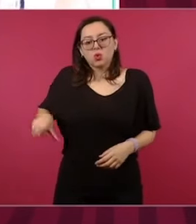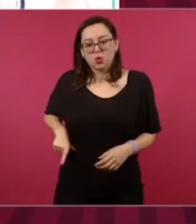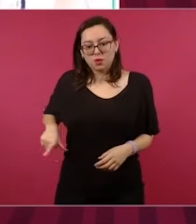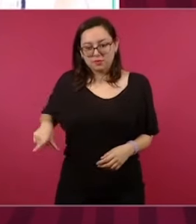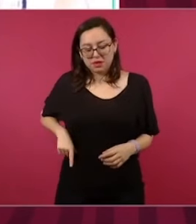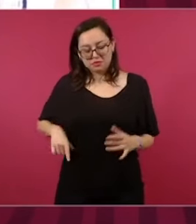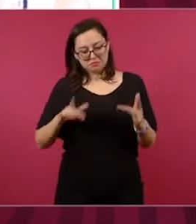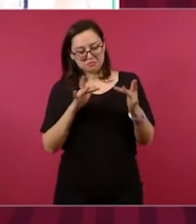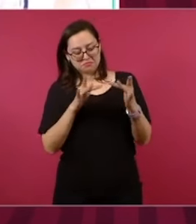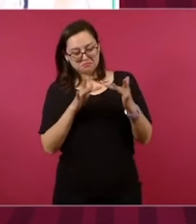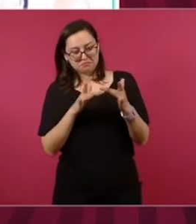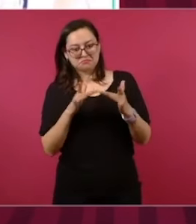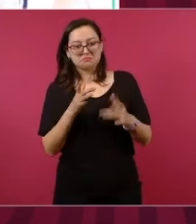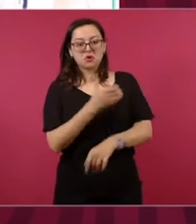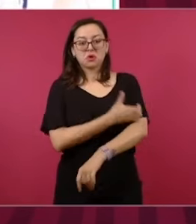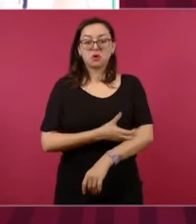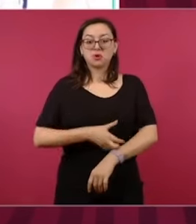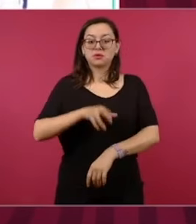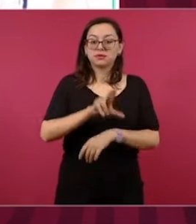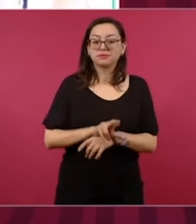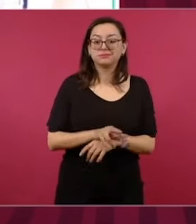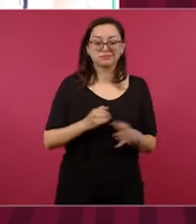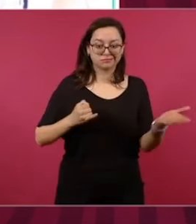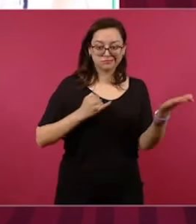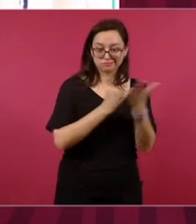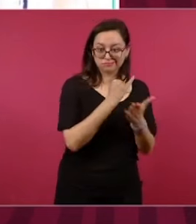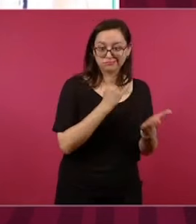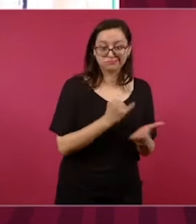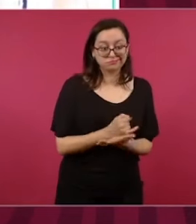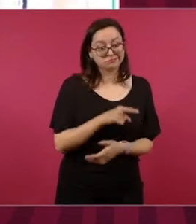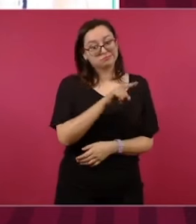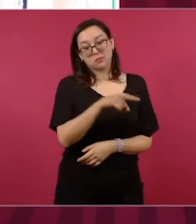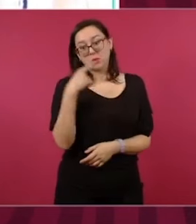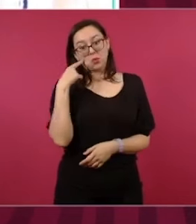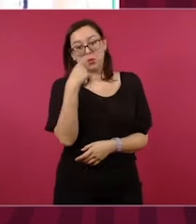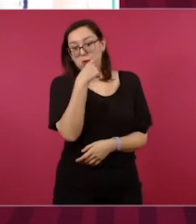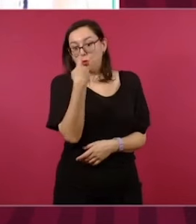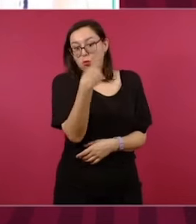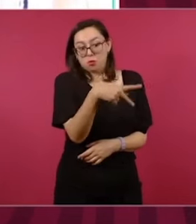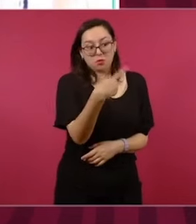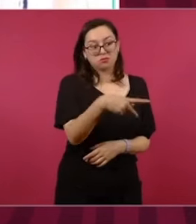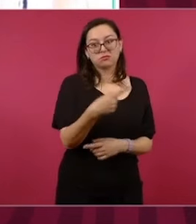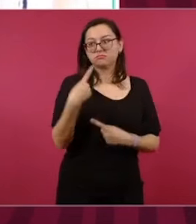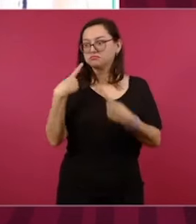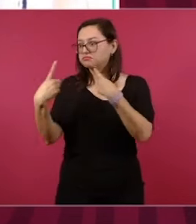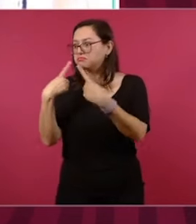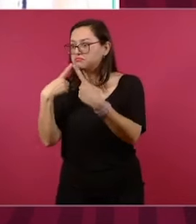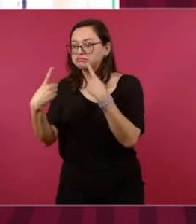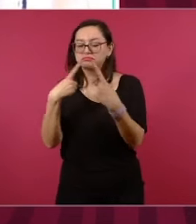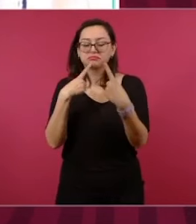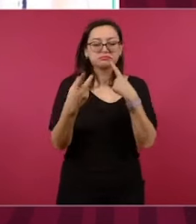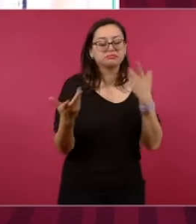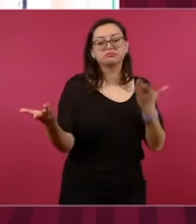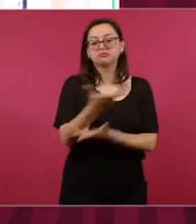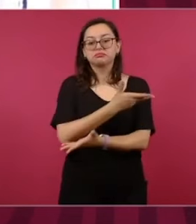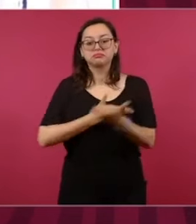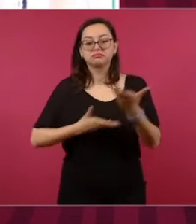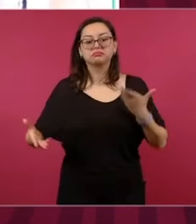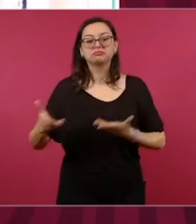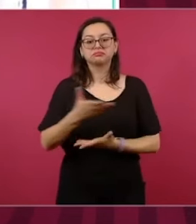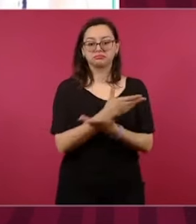comité y pues obviamente todas las decisiones también son consensadas con la población y con el personal de salud, lo cual sin